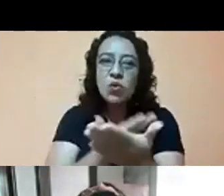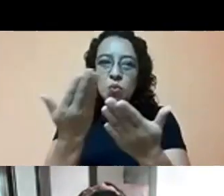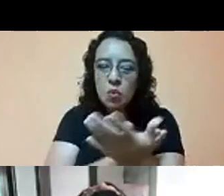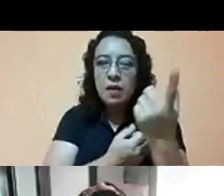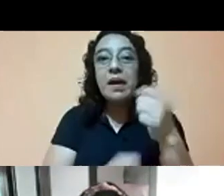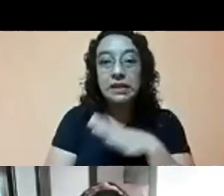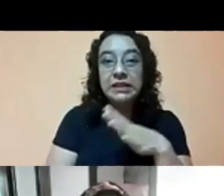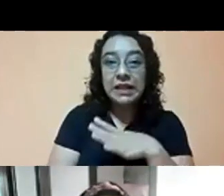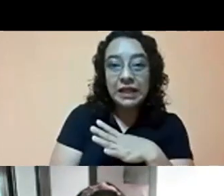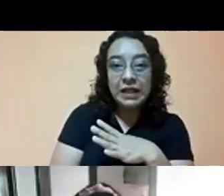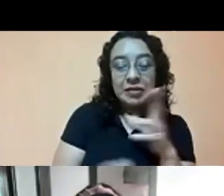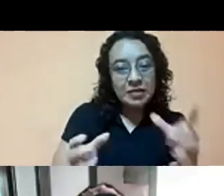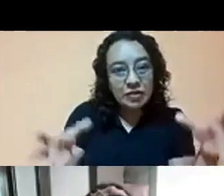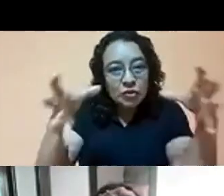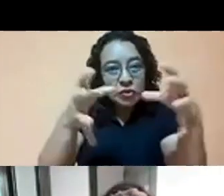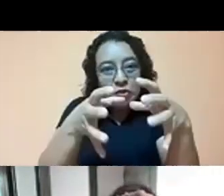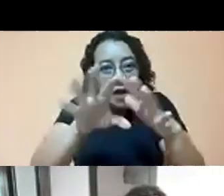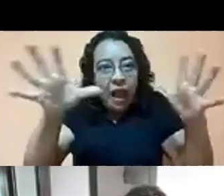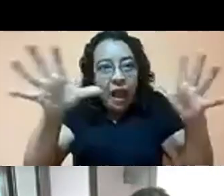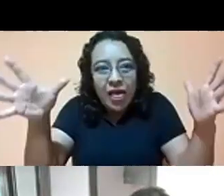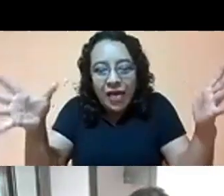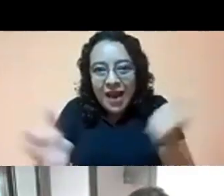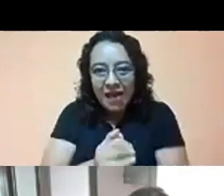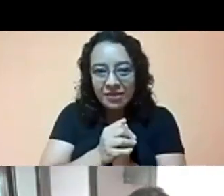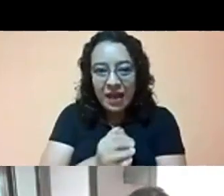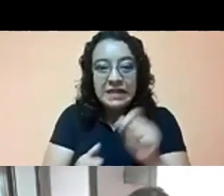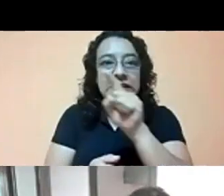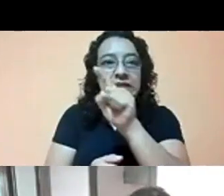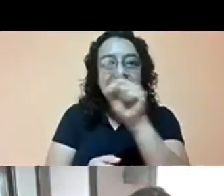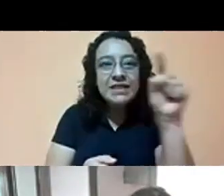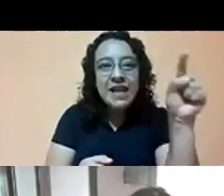un grupo bastante grande, ya son 110 personas las